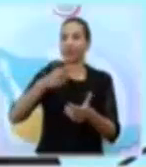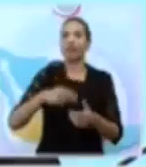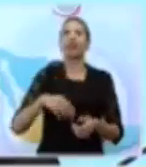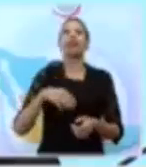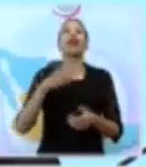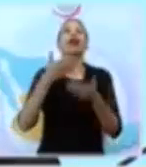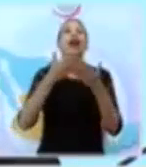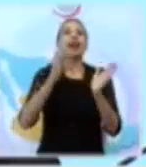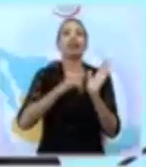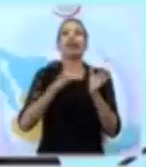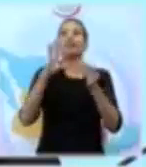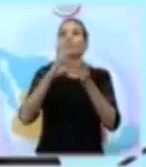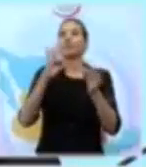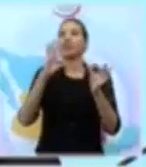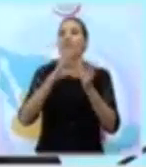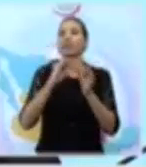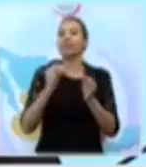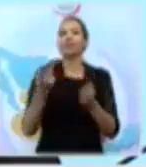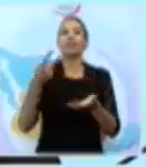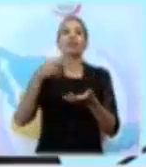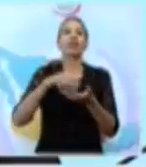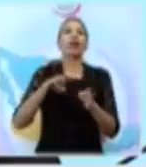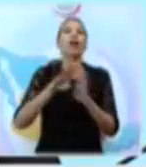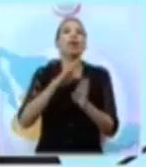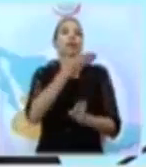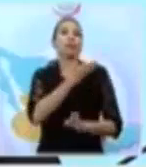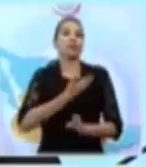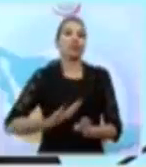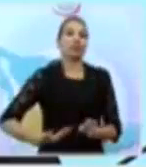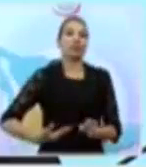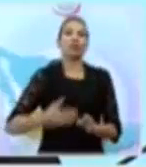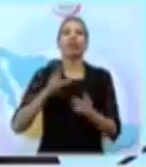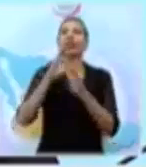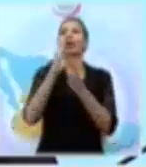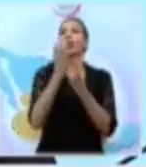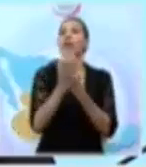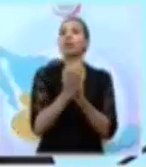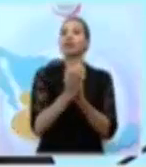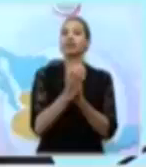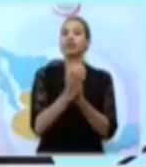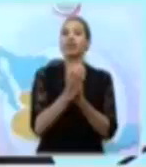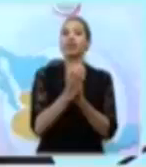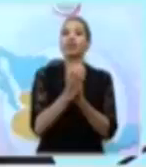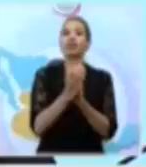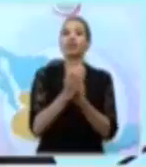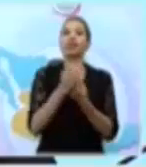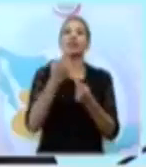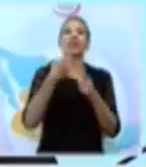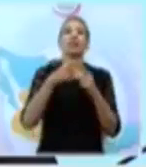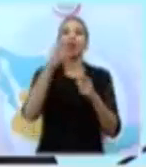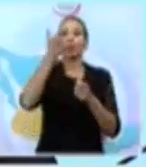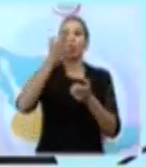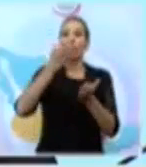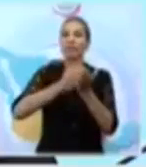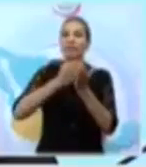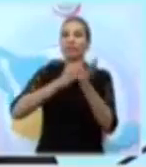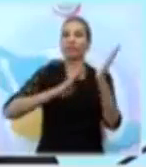Cuando compareció la presidenta de la Comisión de Competencia